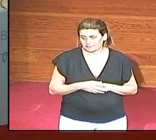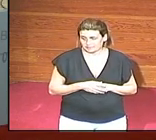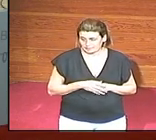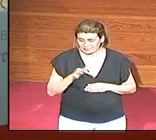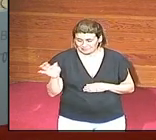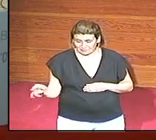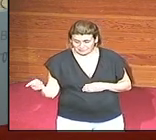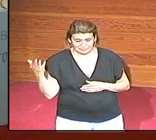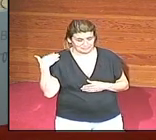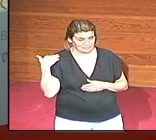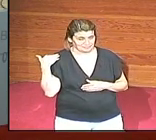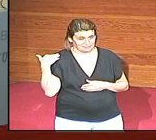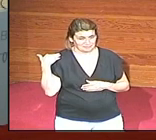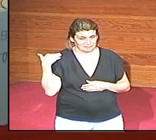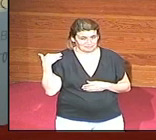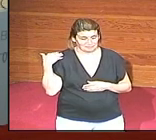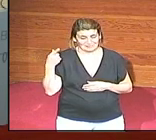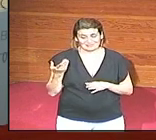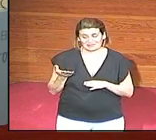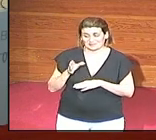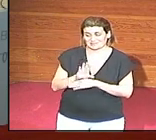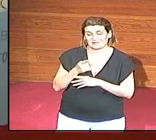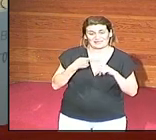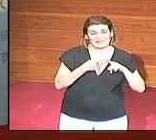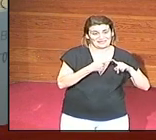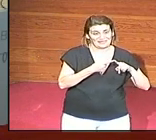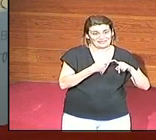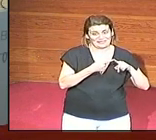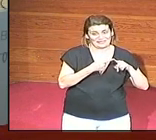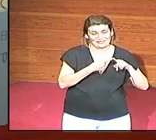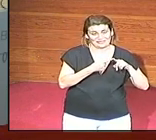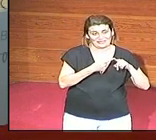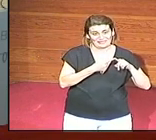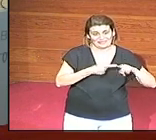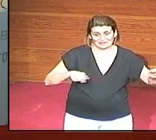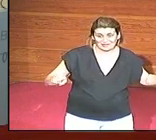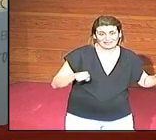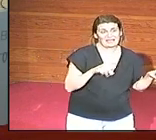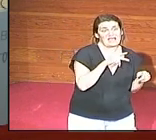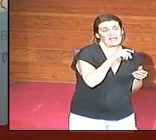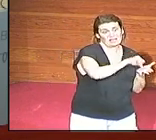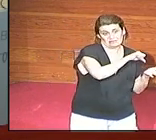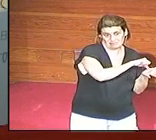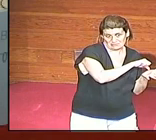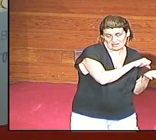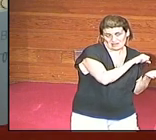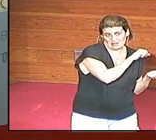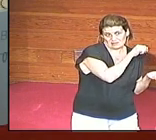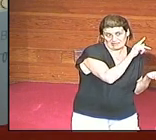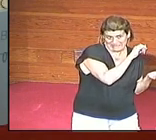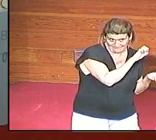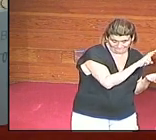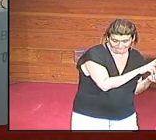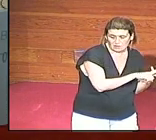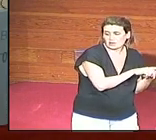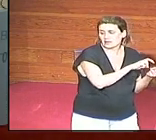en su día básicamente lo que representaba es la diferencia entre Kiev y el frente, ¿no? Kiev no se ha sentido la guerra hasta hace 4 días y la guerra